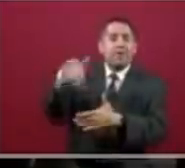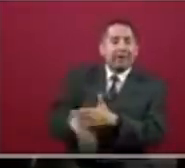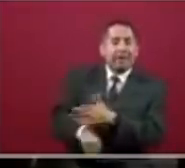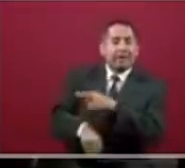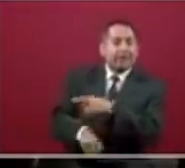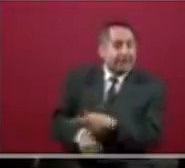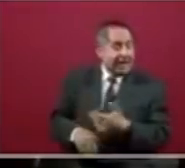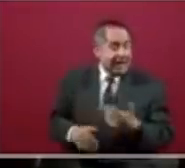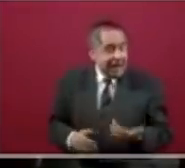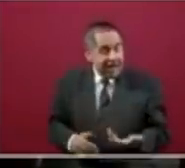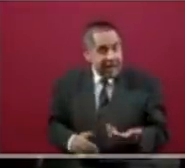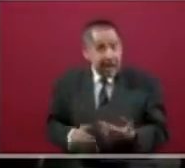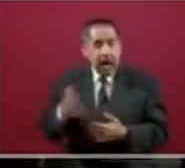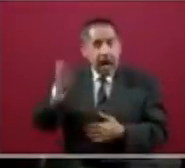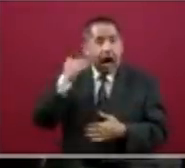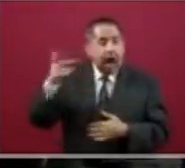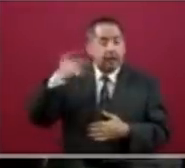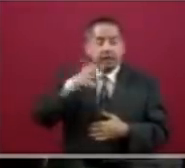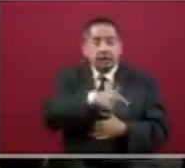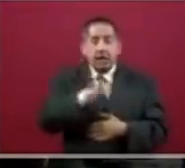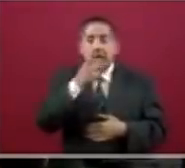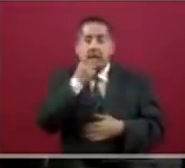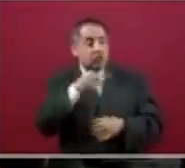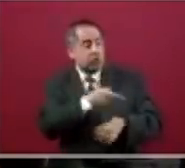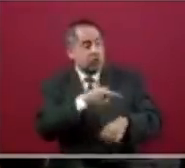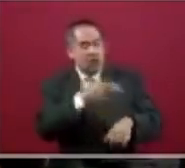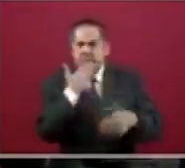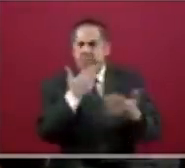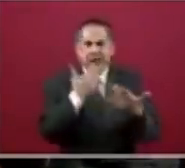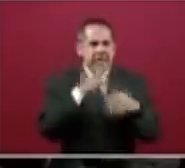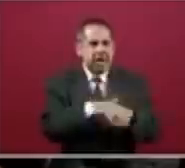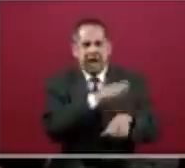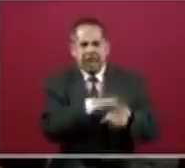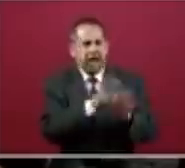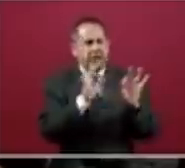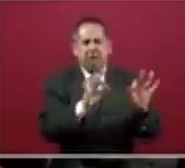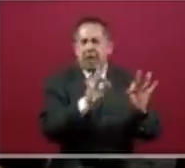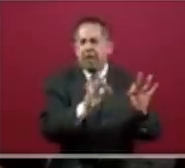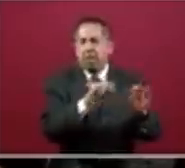esas calificadoras les habían dado una nota de 10,